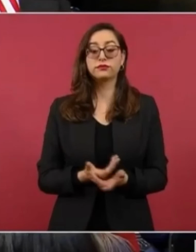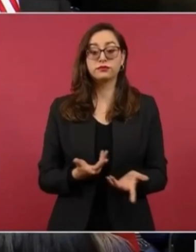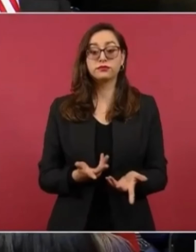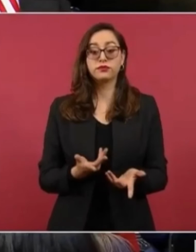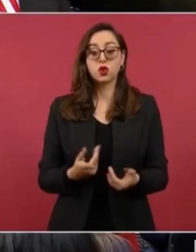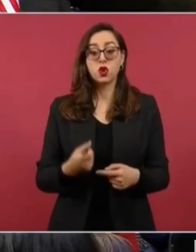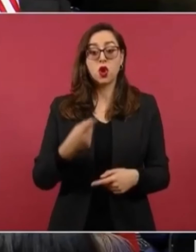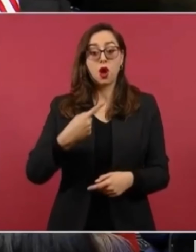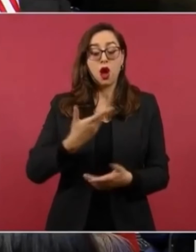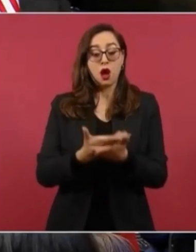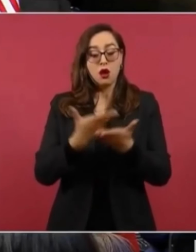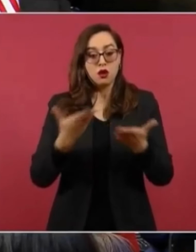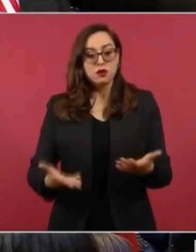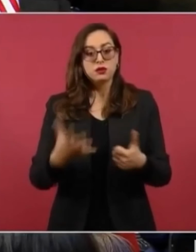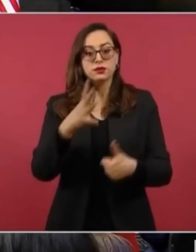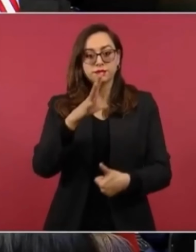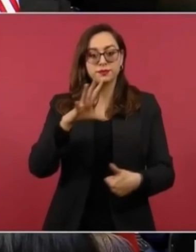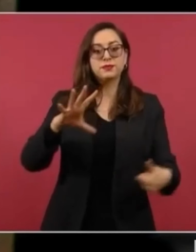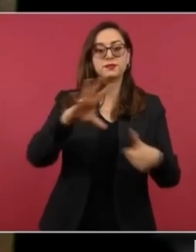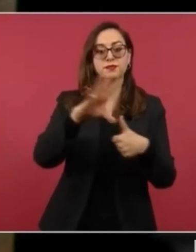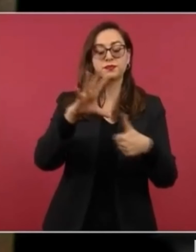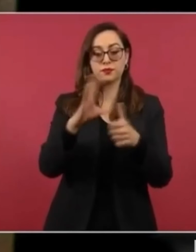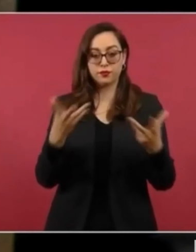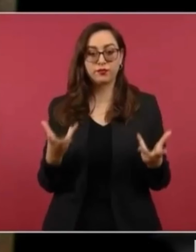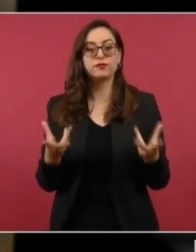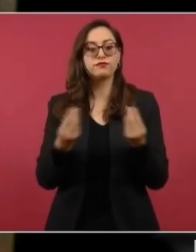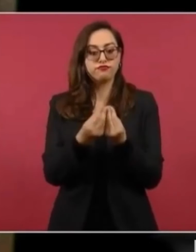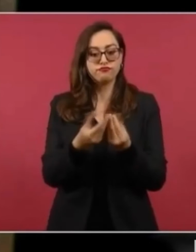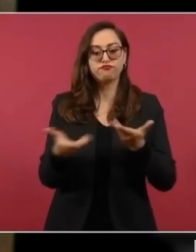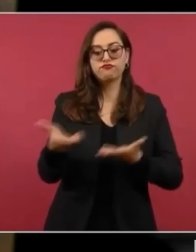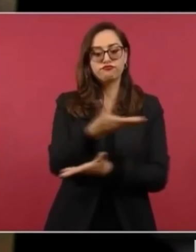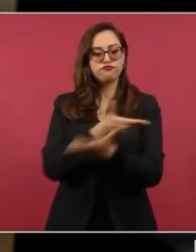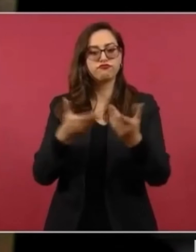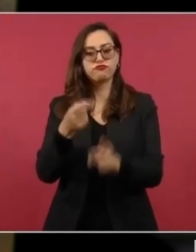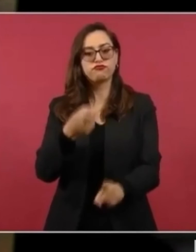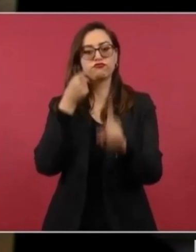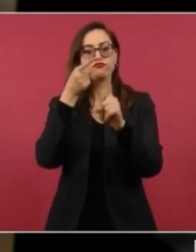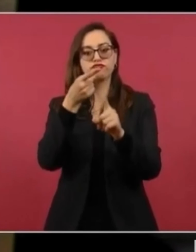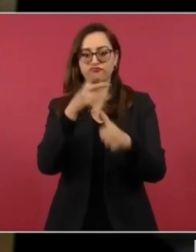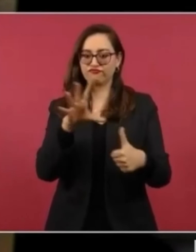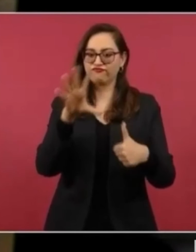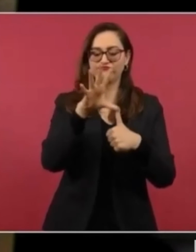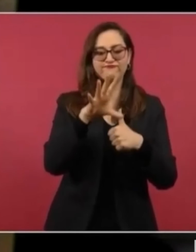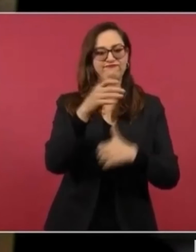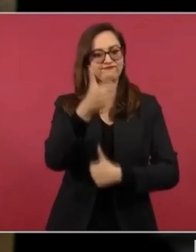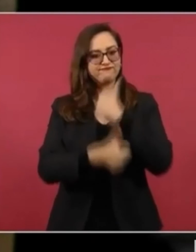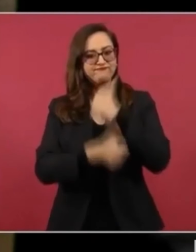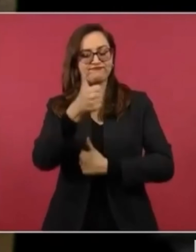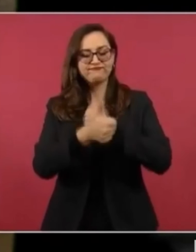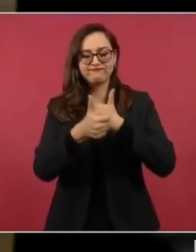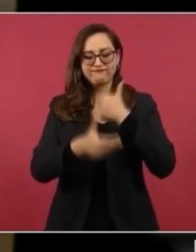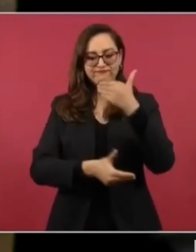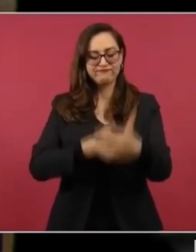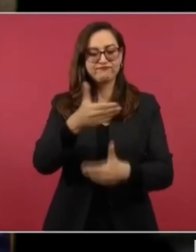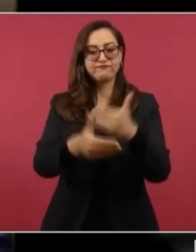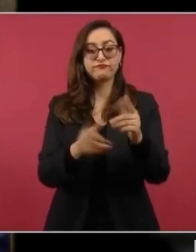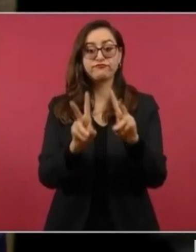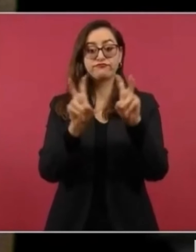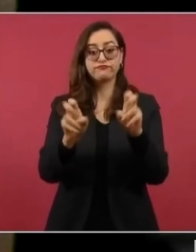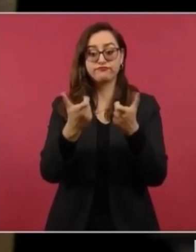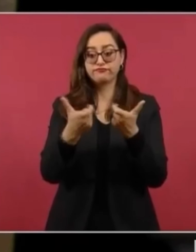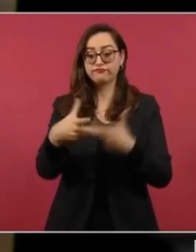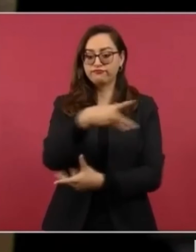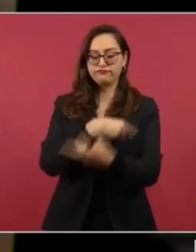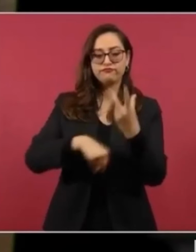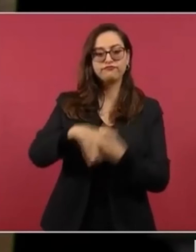que Norteamérica sea el lugar más competitivo, próspero y resiliente del mundo en materia económica y